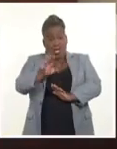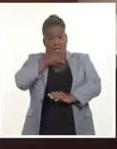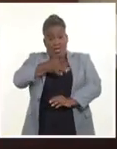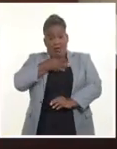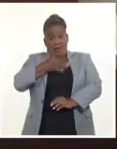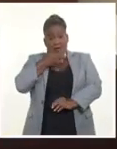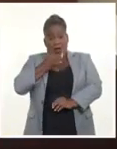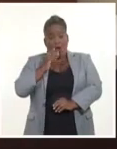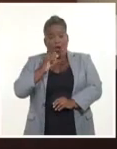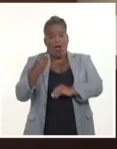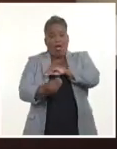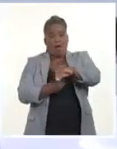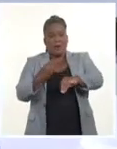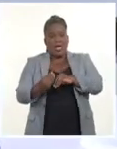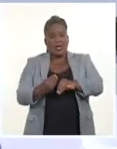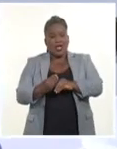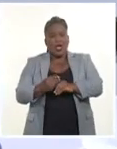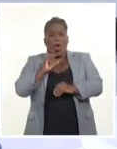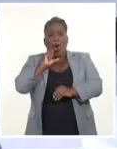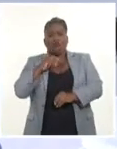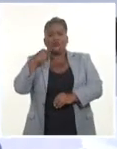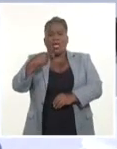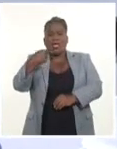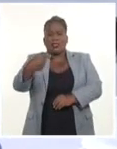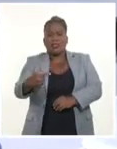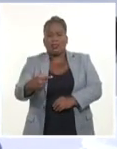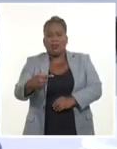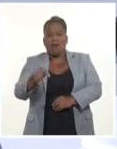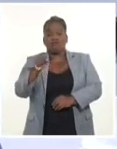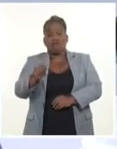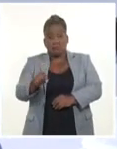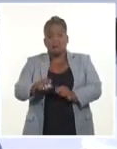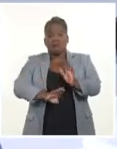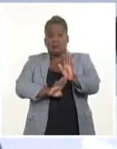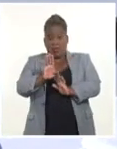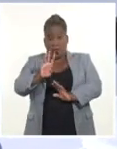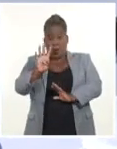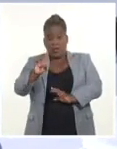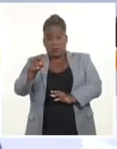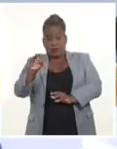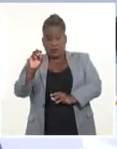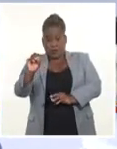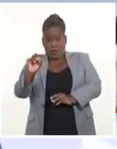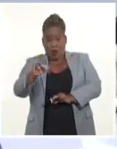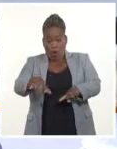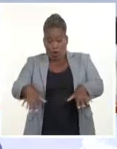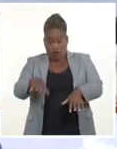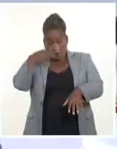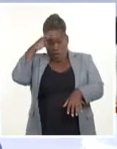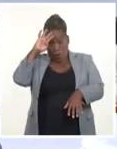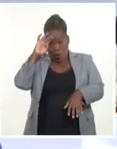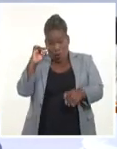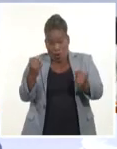lo conceptual y organizativo. Uno de los elementos que hay que tener para desarrollar la industria 4.0 en las condiciones de Cuba es la economía